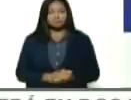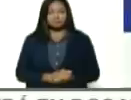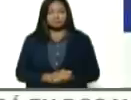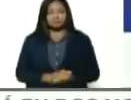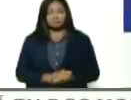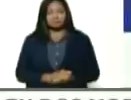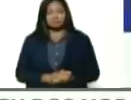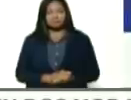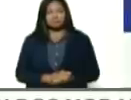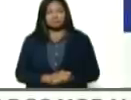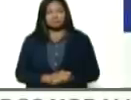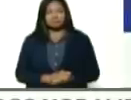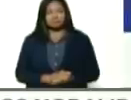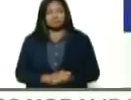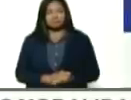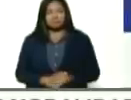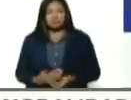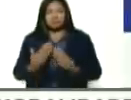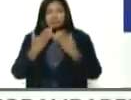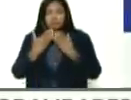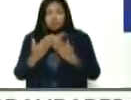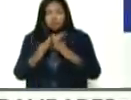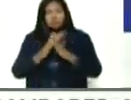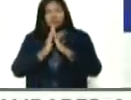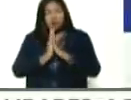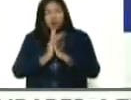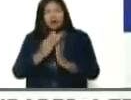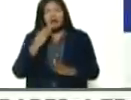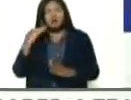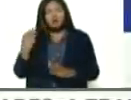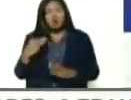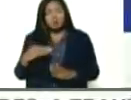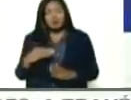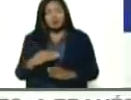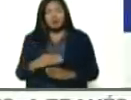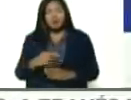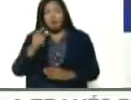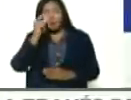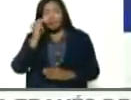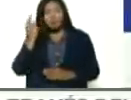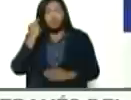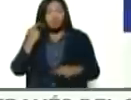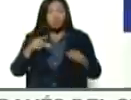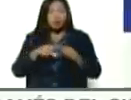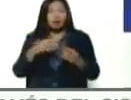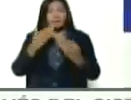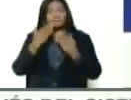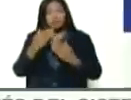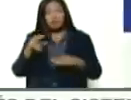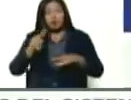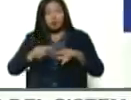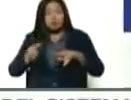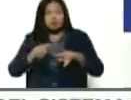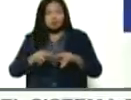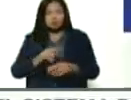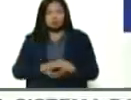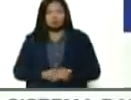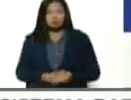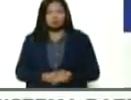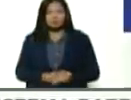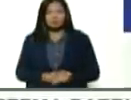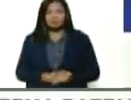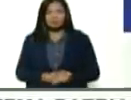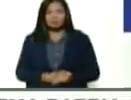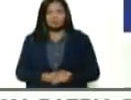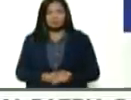le pido a la muchachada a los jóvenes a las jóvenes les pido a los niños ya las niñas